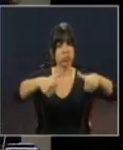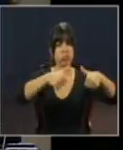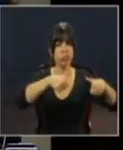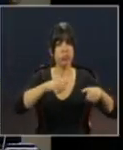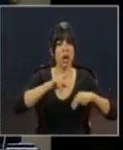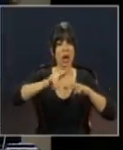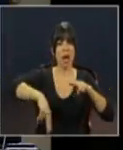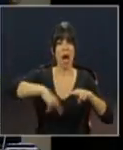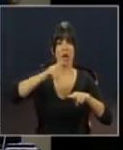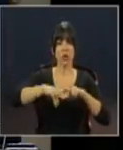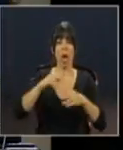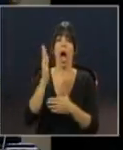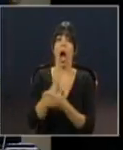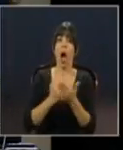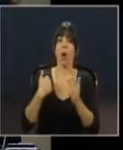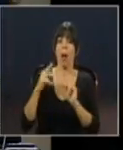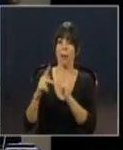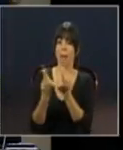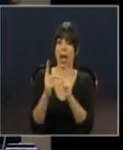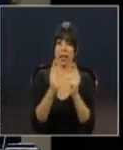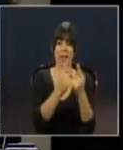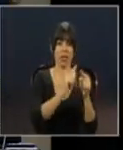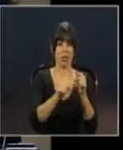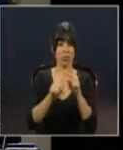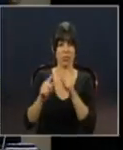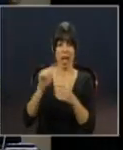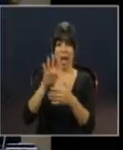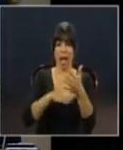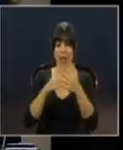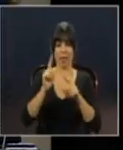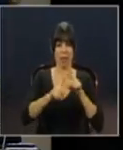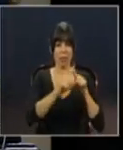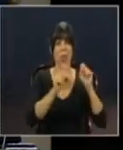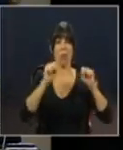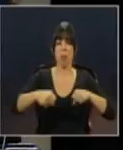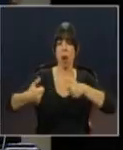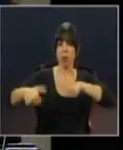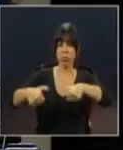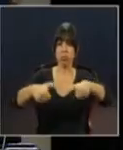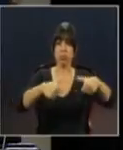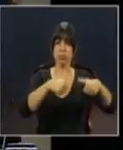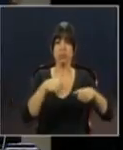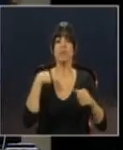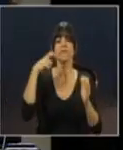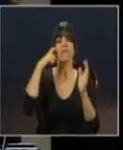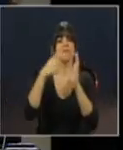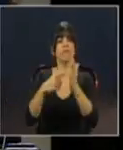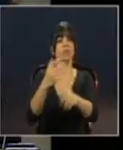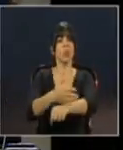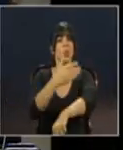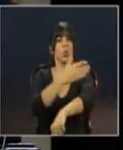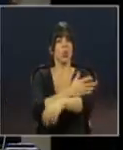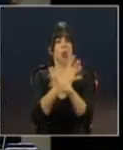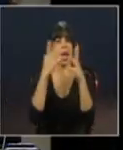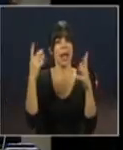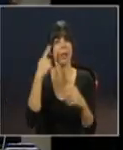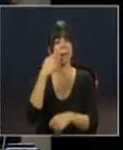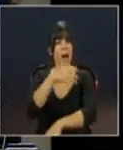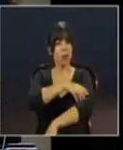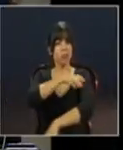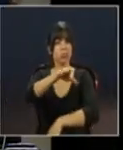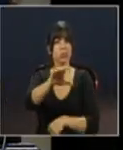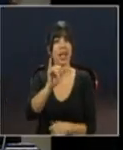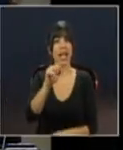un marco multipartidista y de diversidad de agendas. Reconozco el gran avance dado al proyecto de fortalecimiento